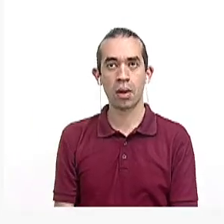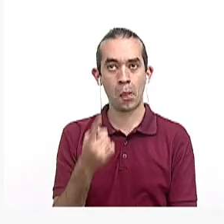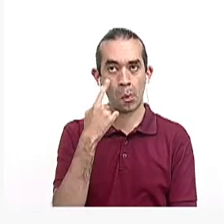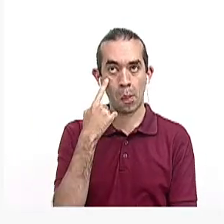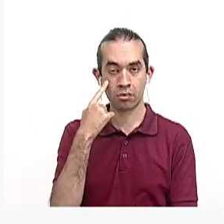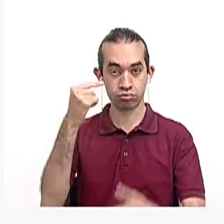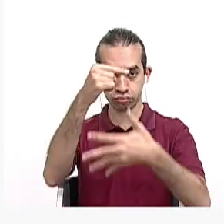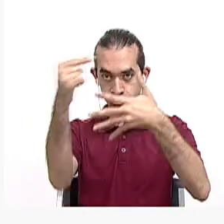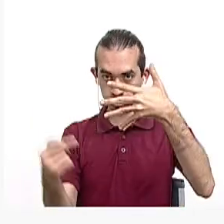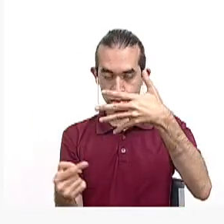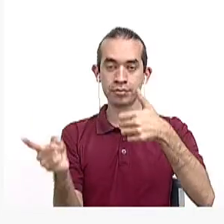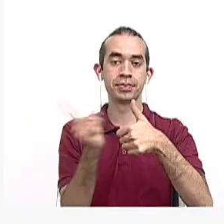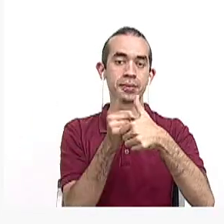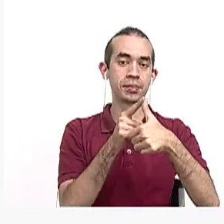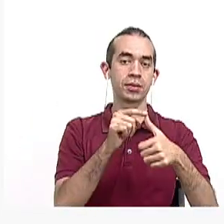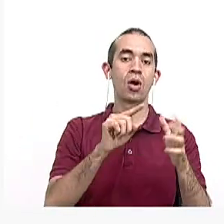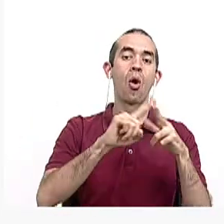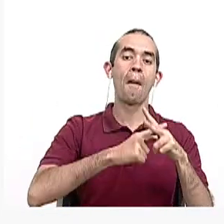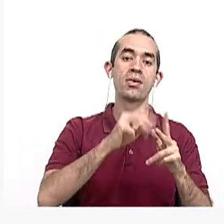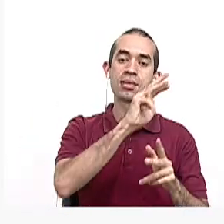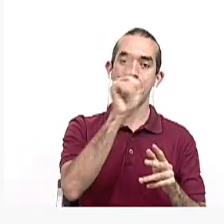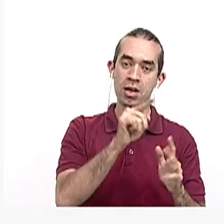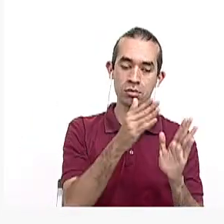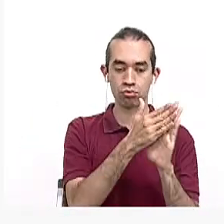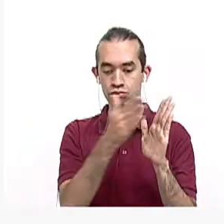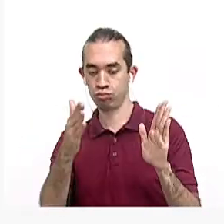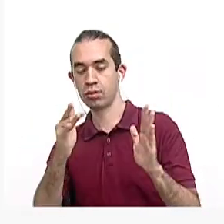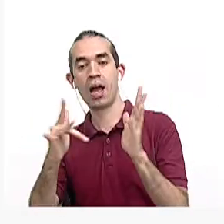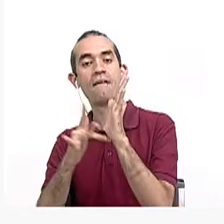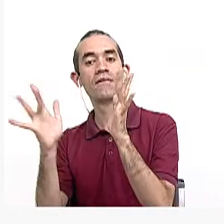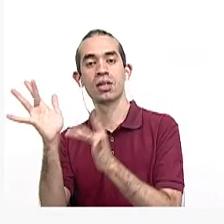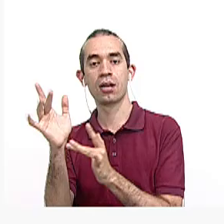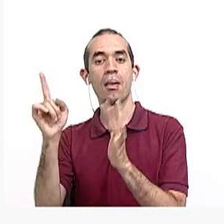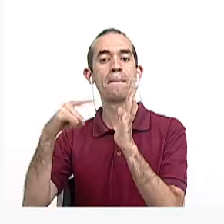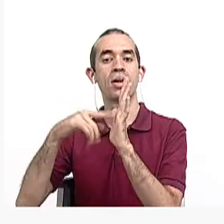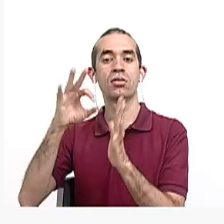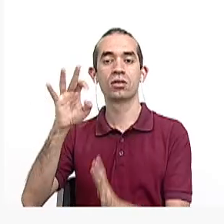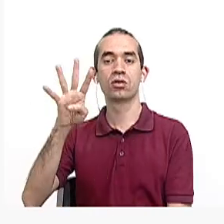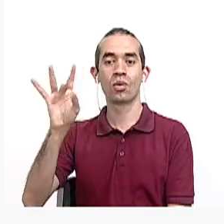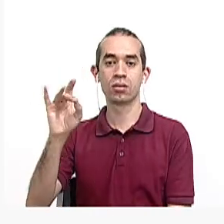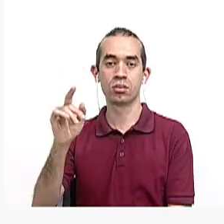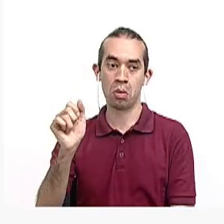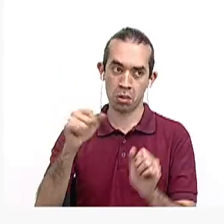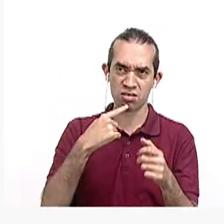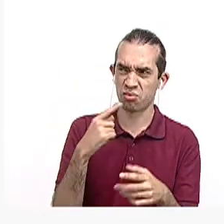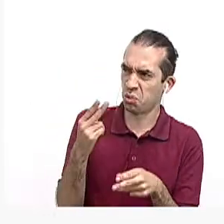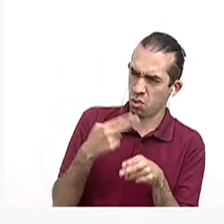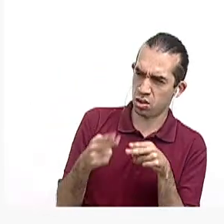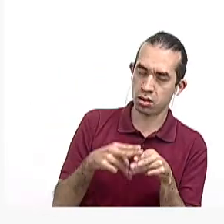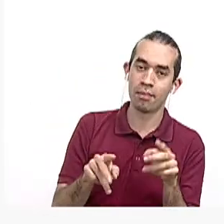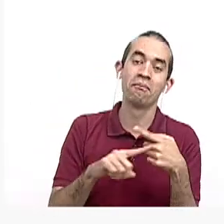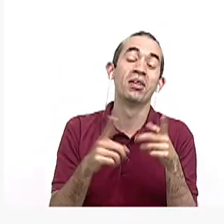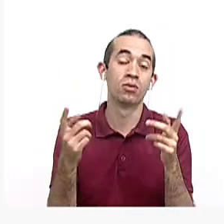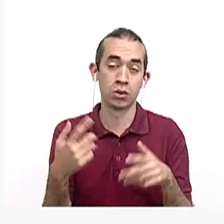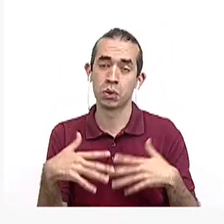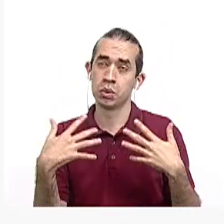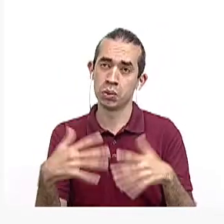nos aparecen, se extiende de marzo a abril del 48. Alguien puede decir que fue un conflicto cortito, pero fue suficiente para